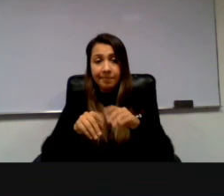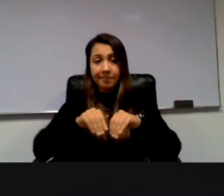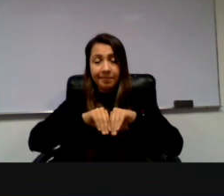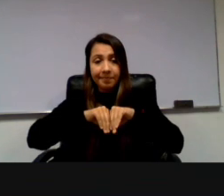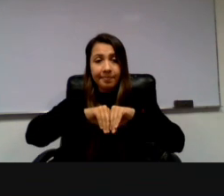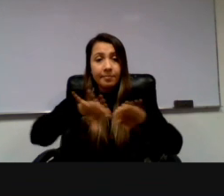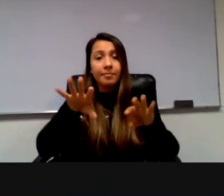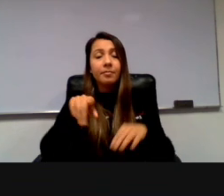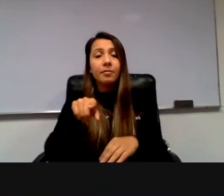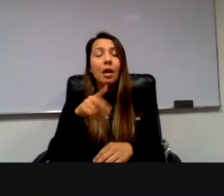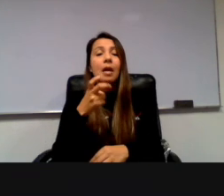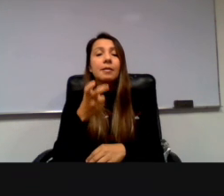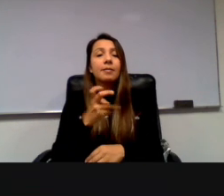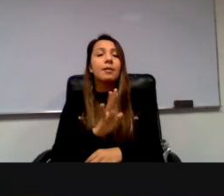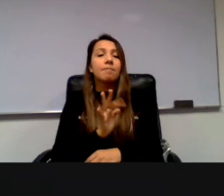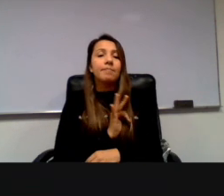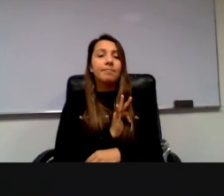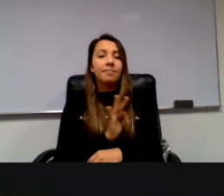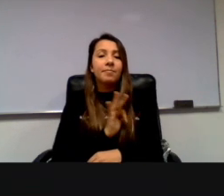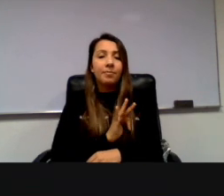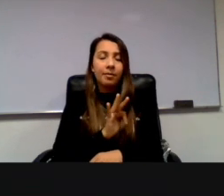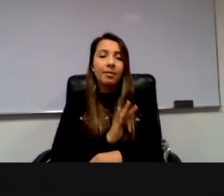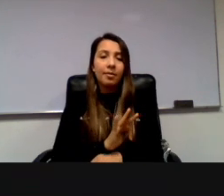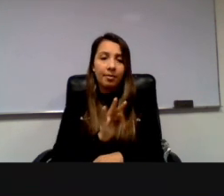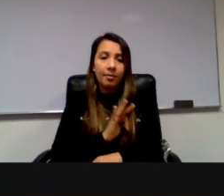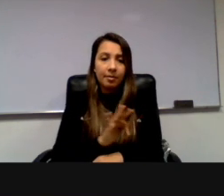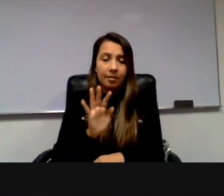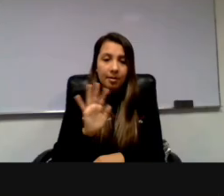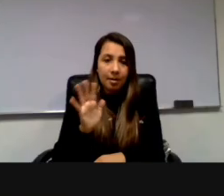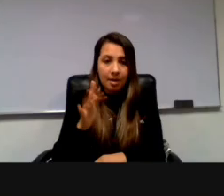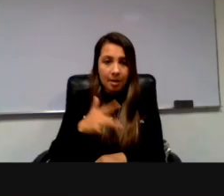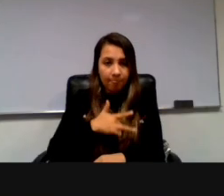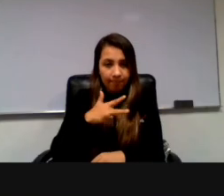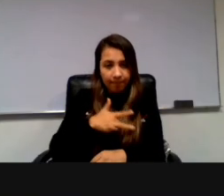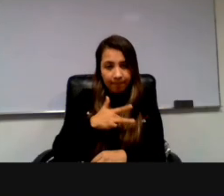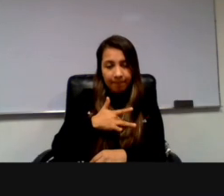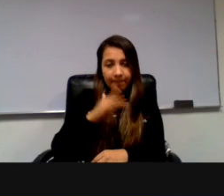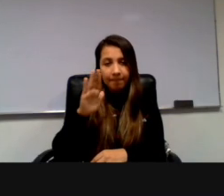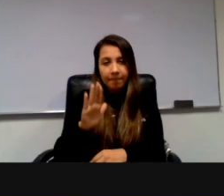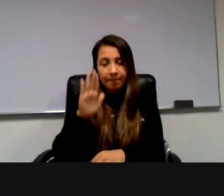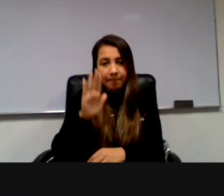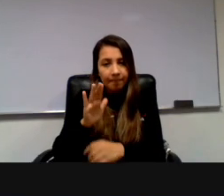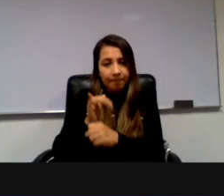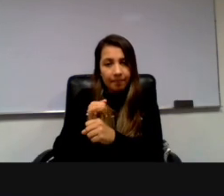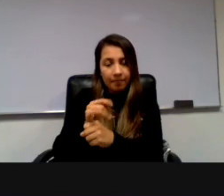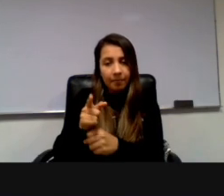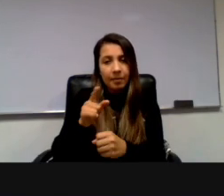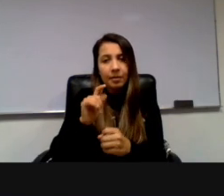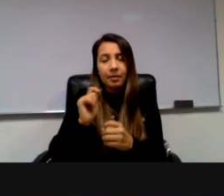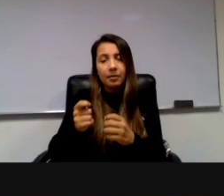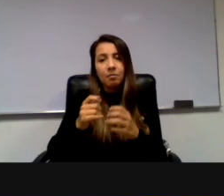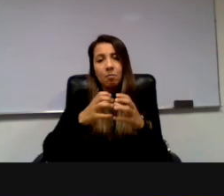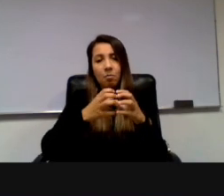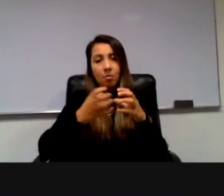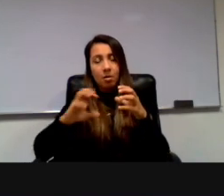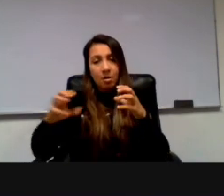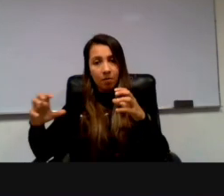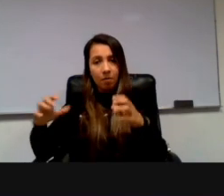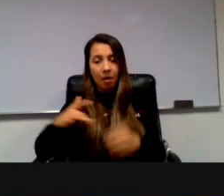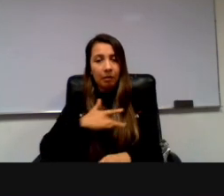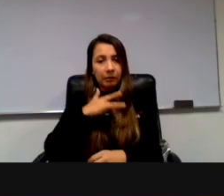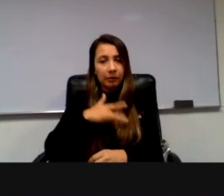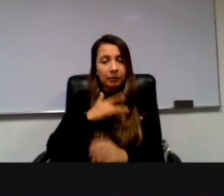conocimiento que es posible empezar a inferir cosas de la evolución molecular, ¿no?